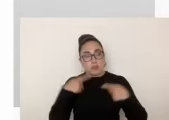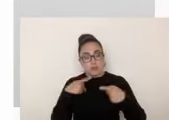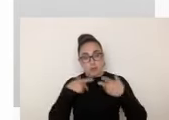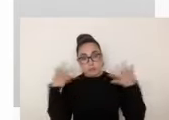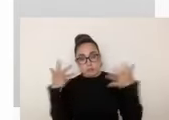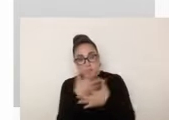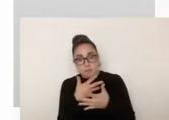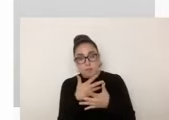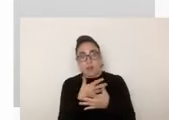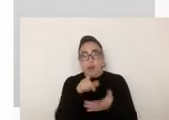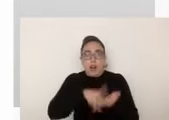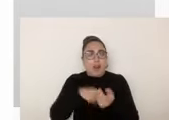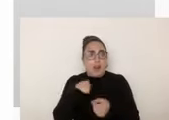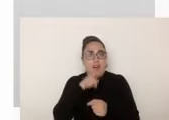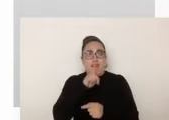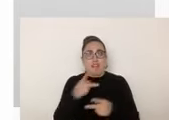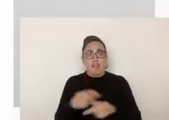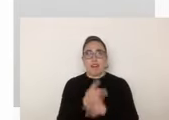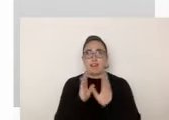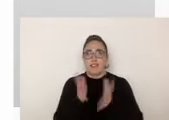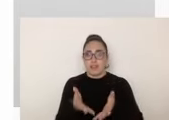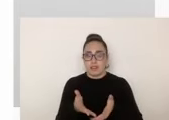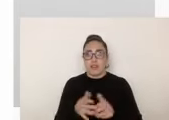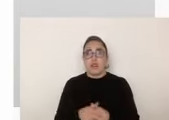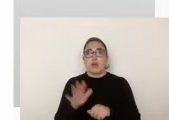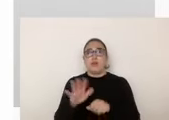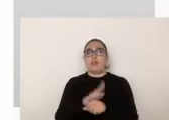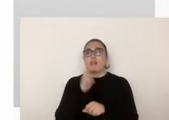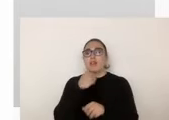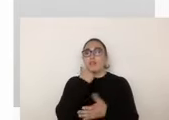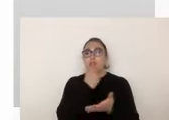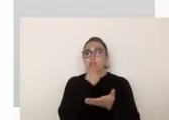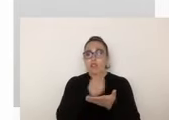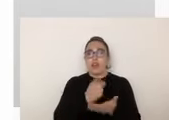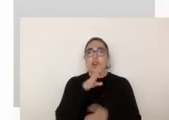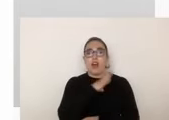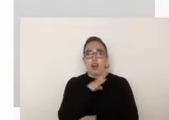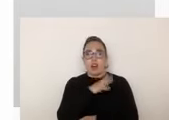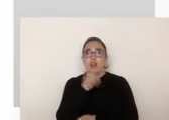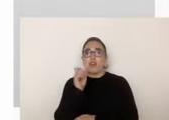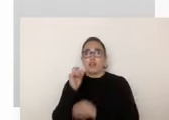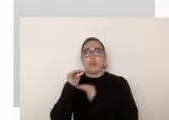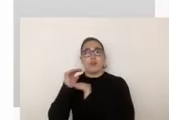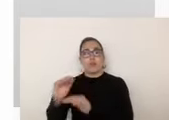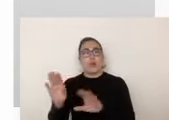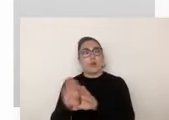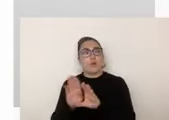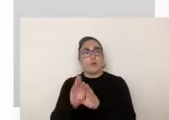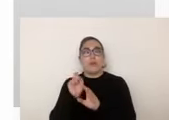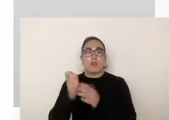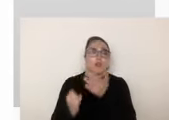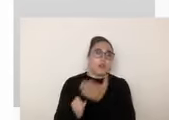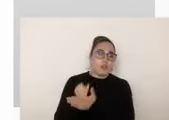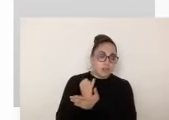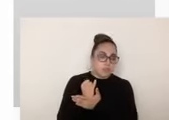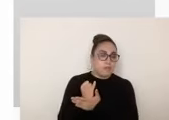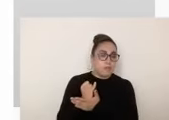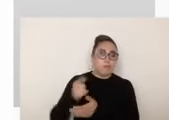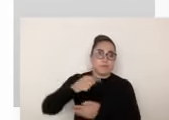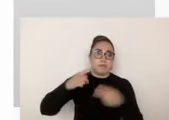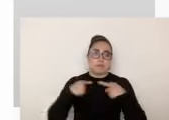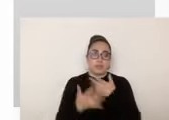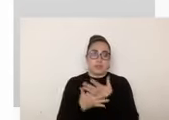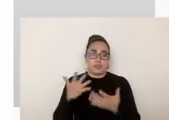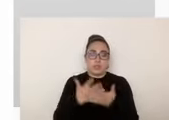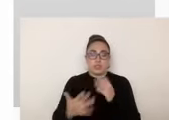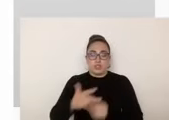límite? Ahí está. Por lo tanto, estas definiciones que dicen hay límites deontológicos, límites axiológicos infranqueables, no suelen ser